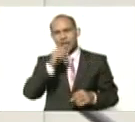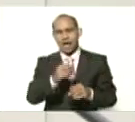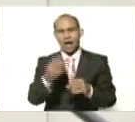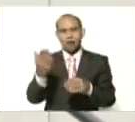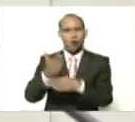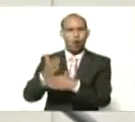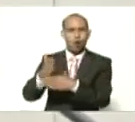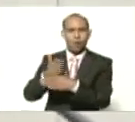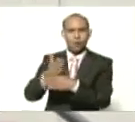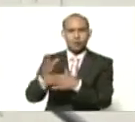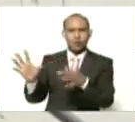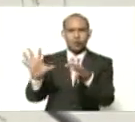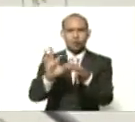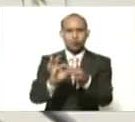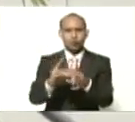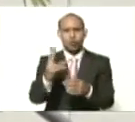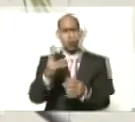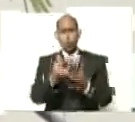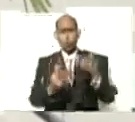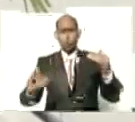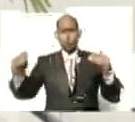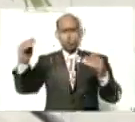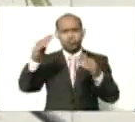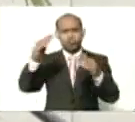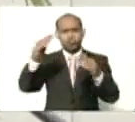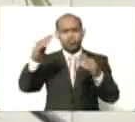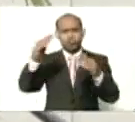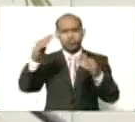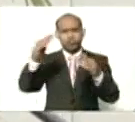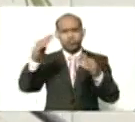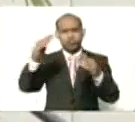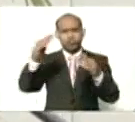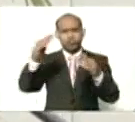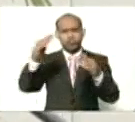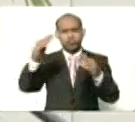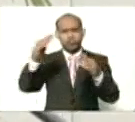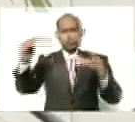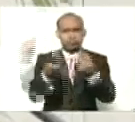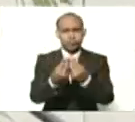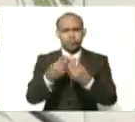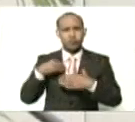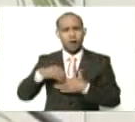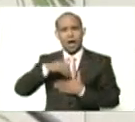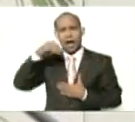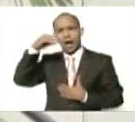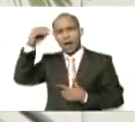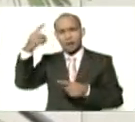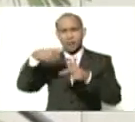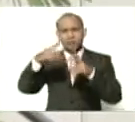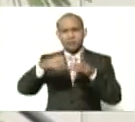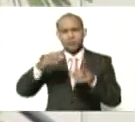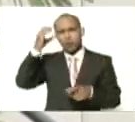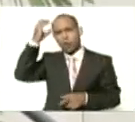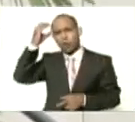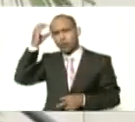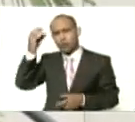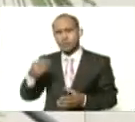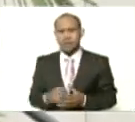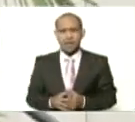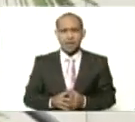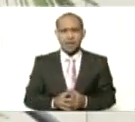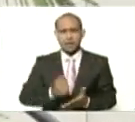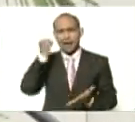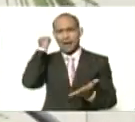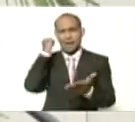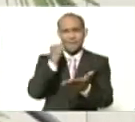cooperación, donde dos gigantes unieron su espíritu, su conciencia y